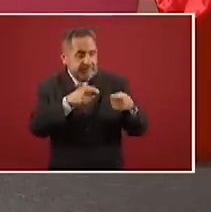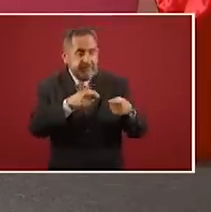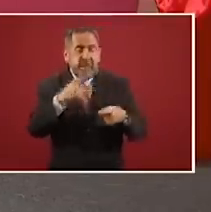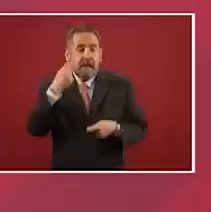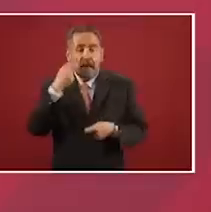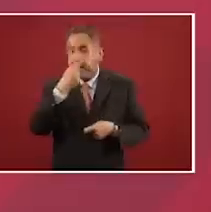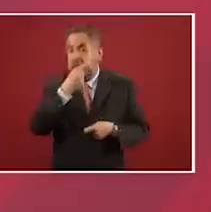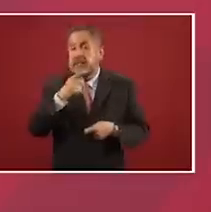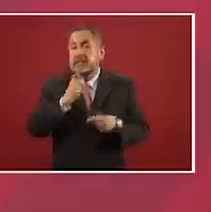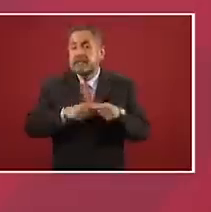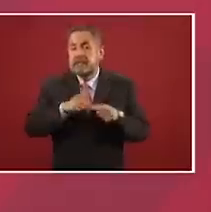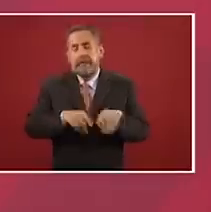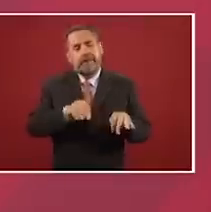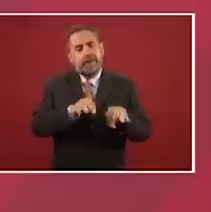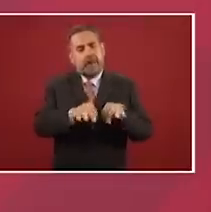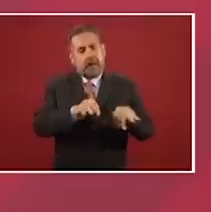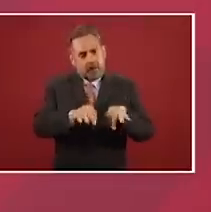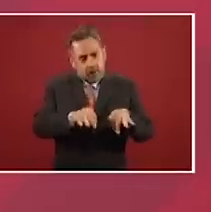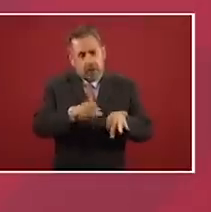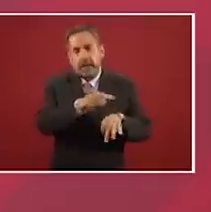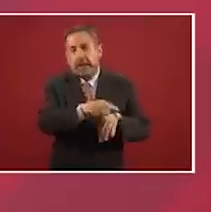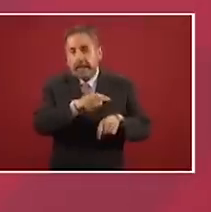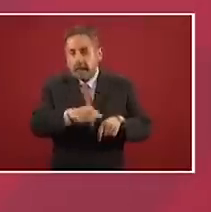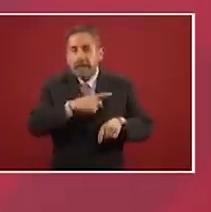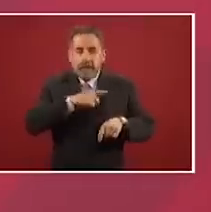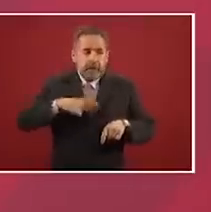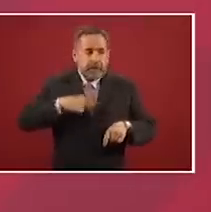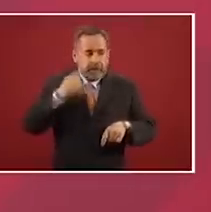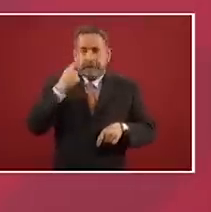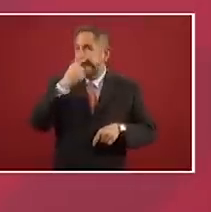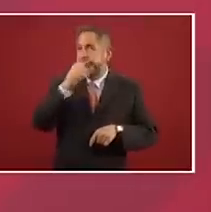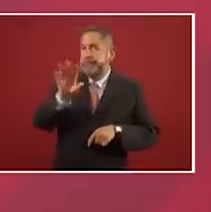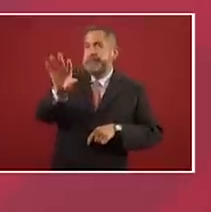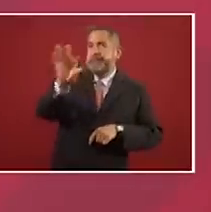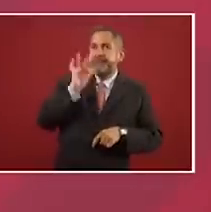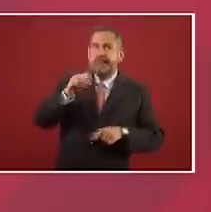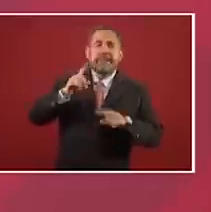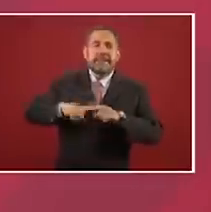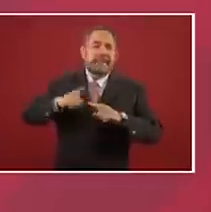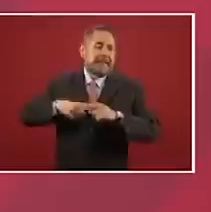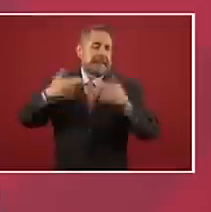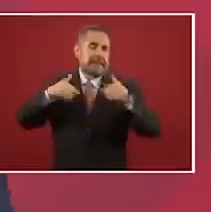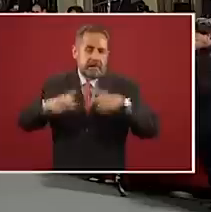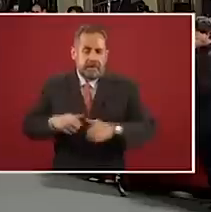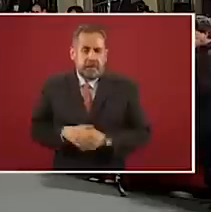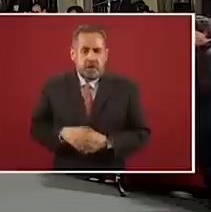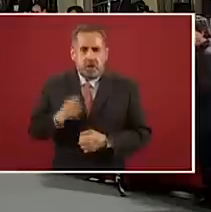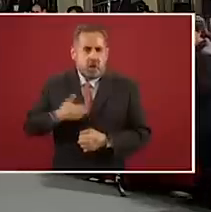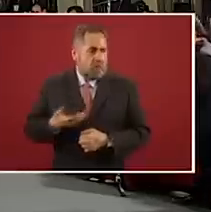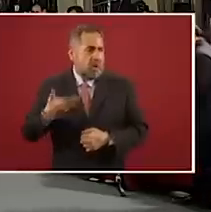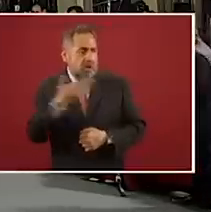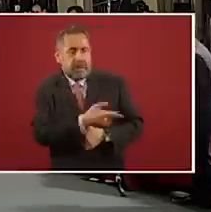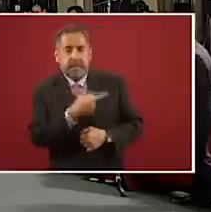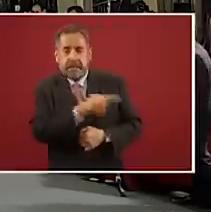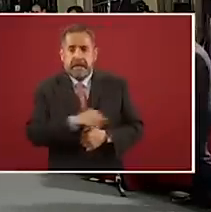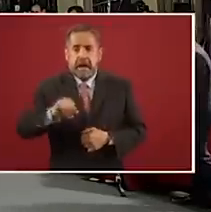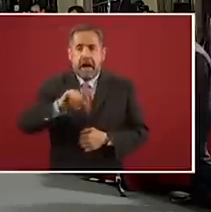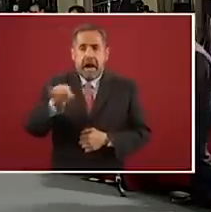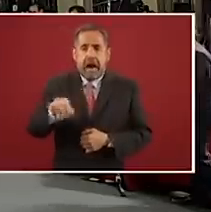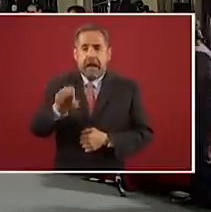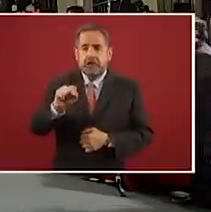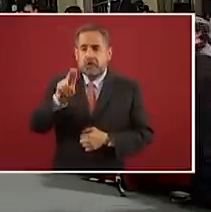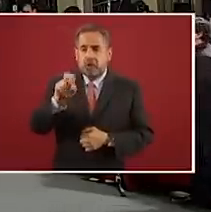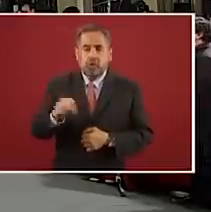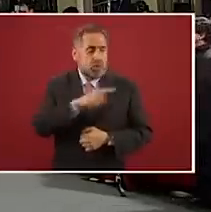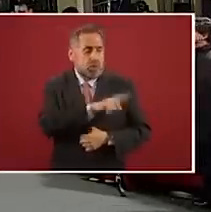decidan de manera democrática, forma libre. Entonces le voy a pedir a Jesús para que